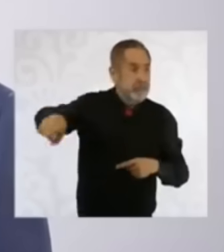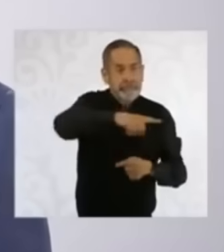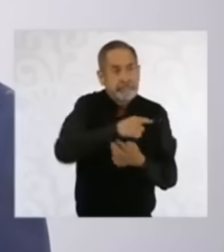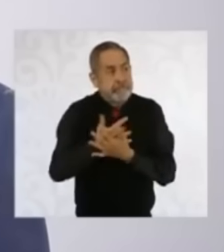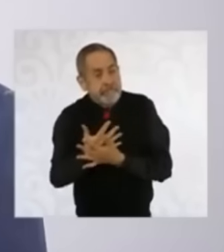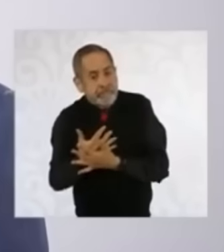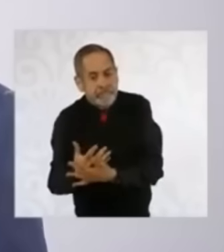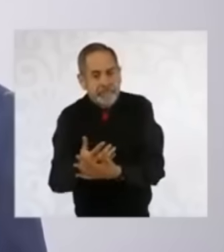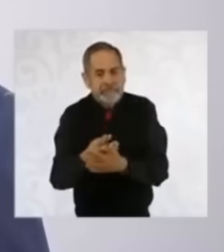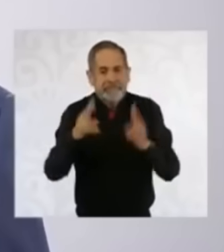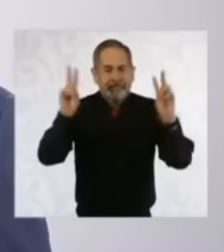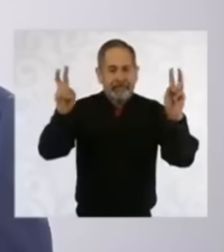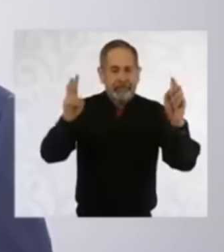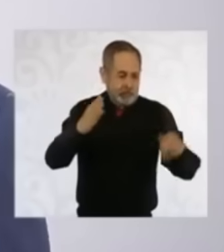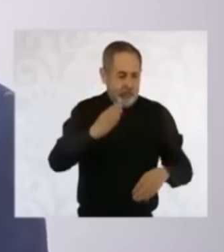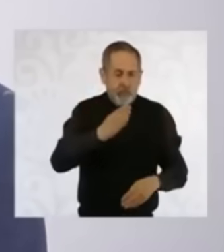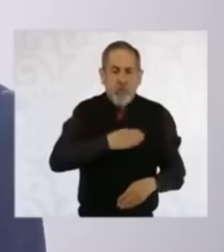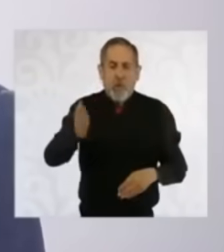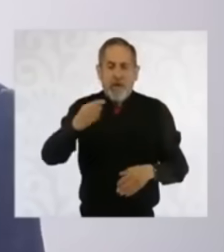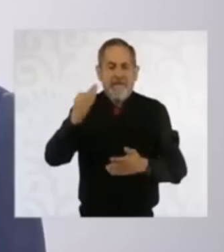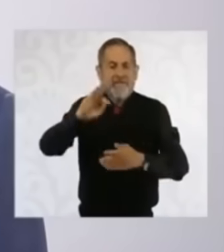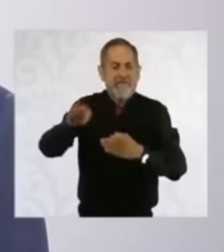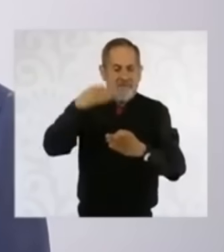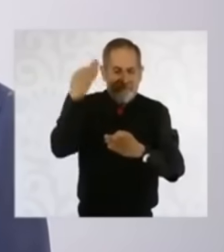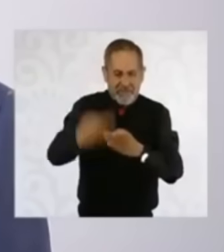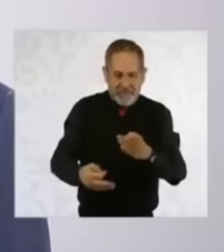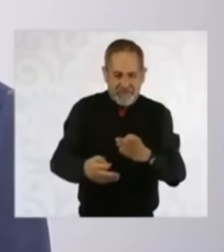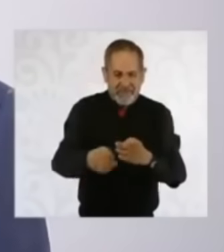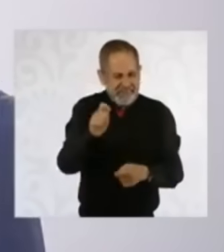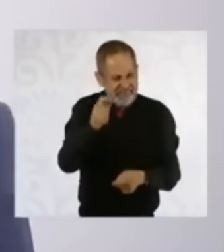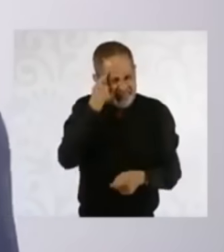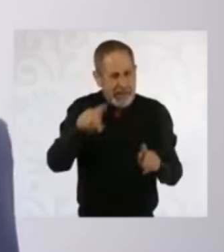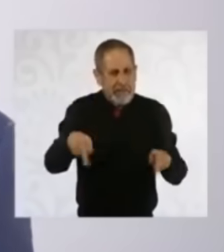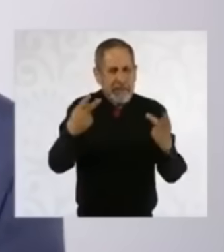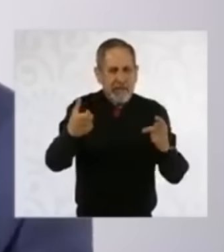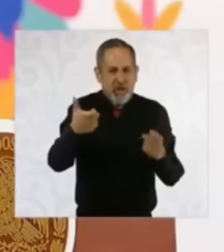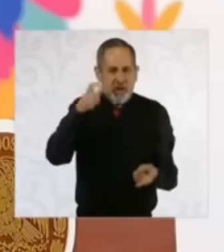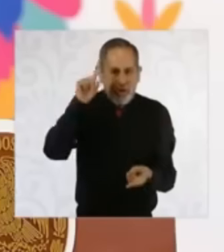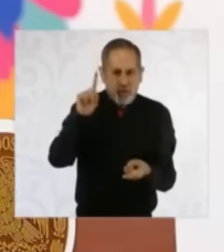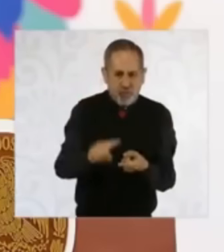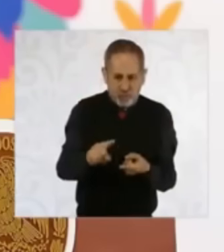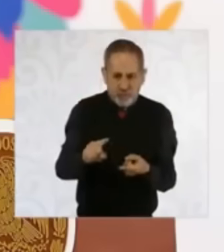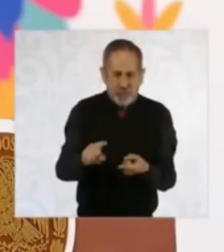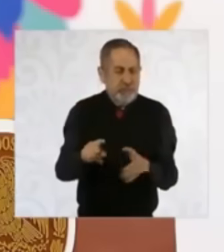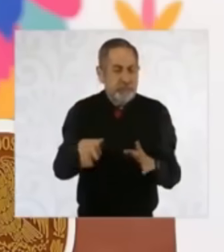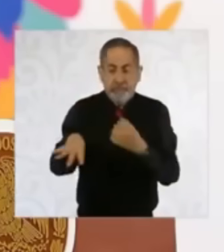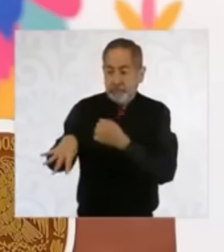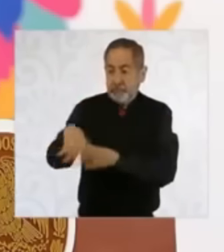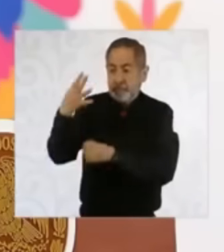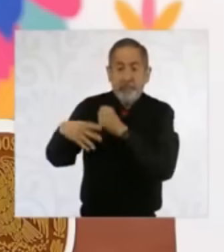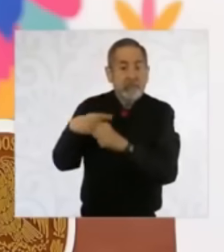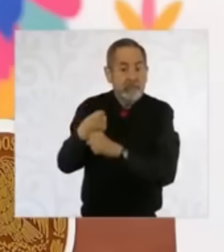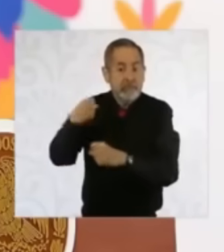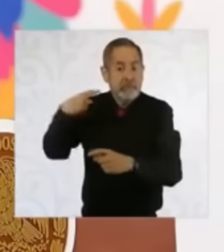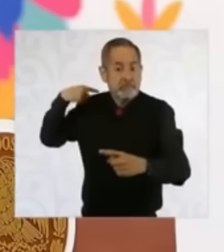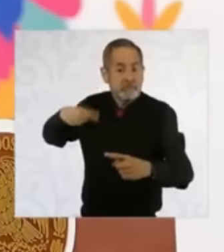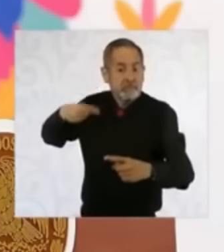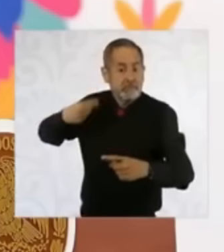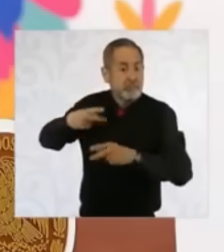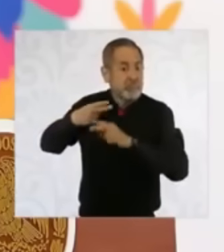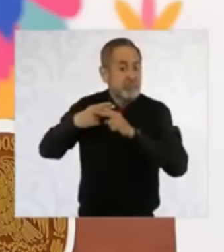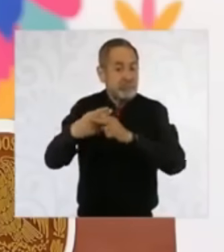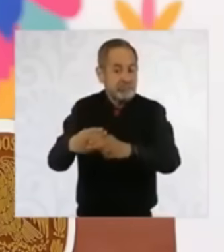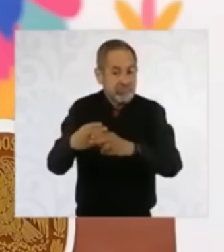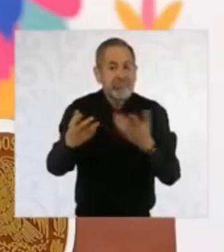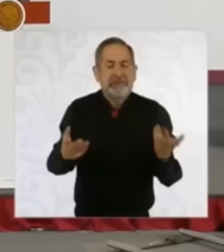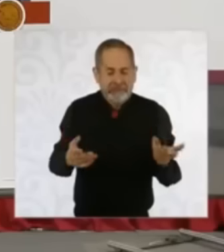por si fuera poco el SAT también está haciendo su parte habrá un sorteo especial del buen fin para quienes realicen compras con tarjetas de crédito o